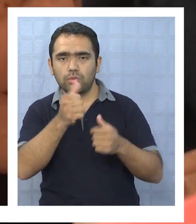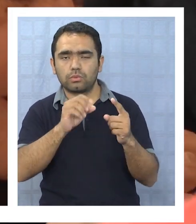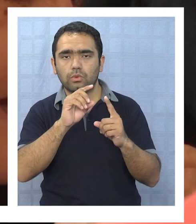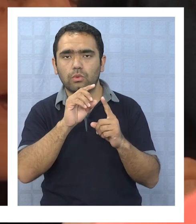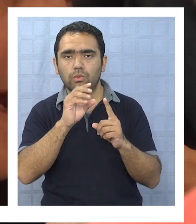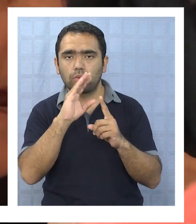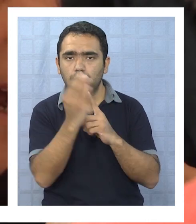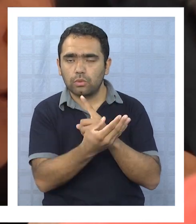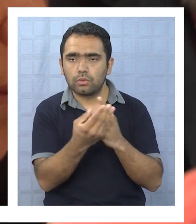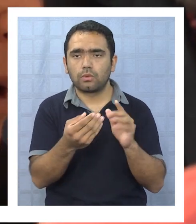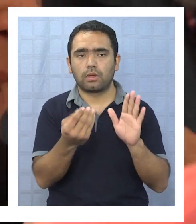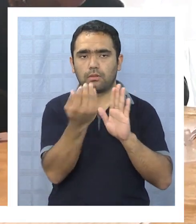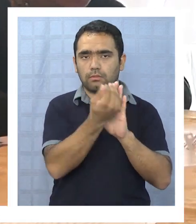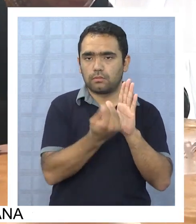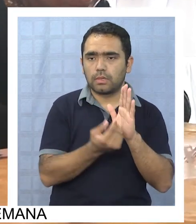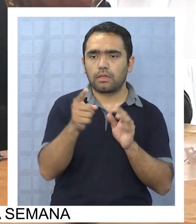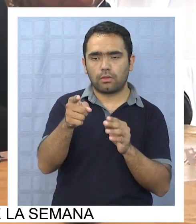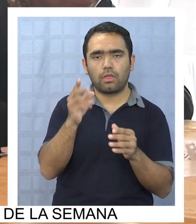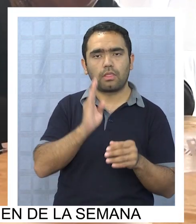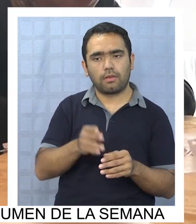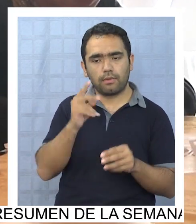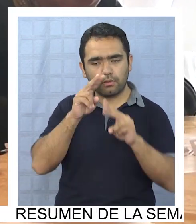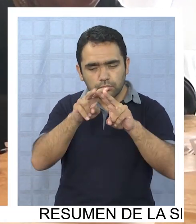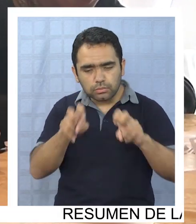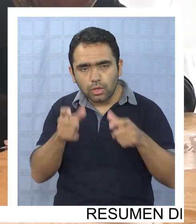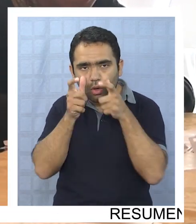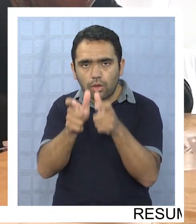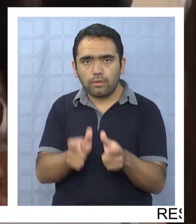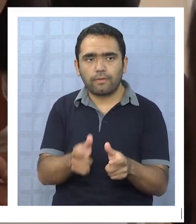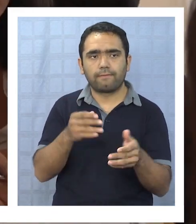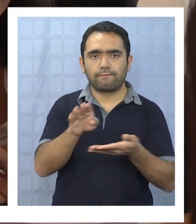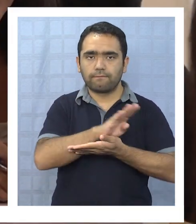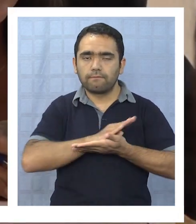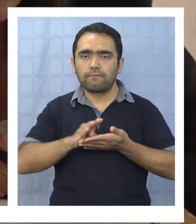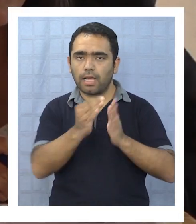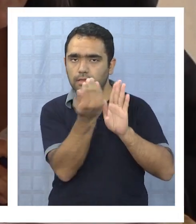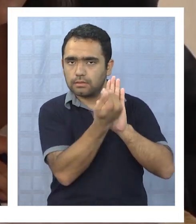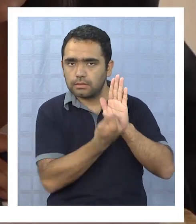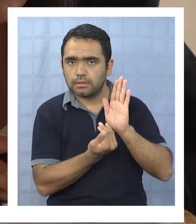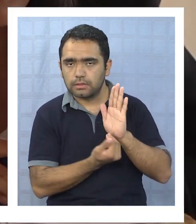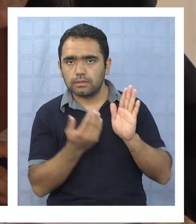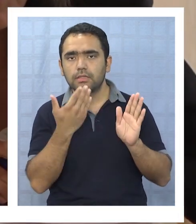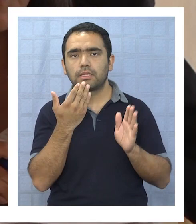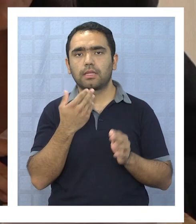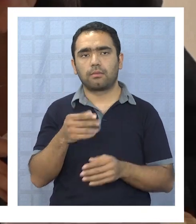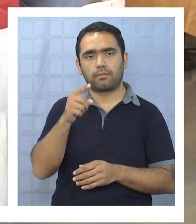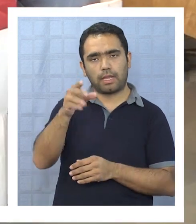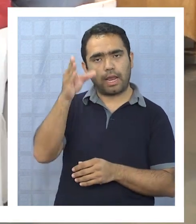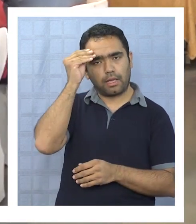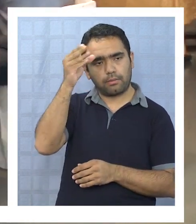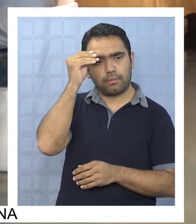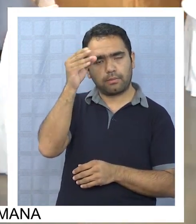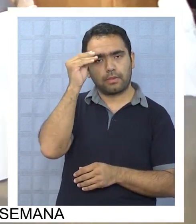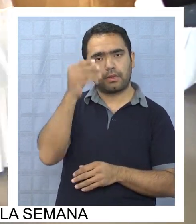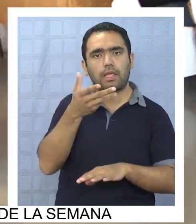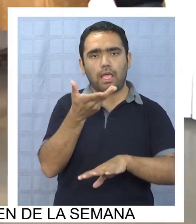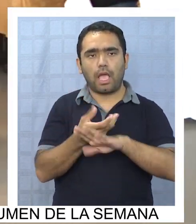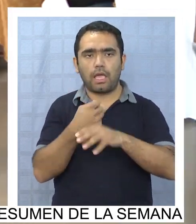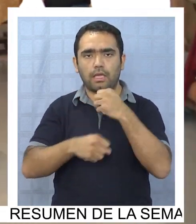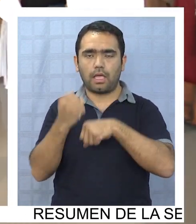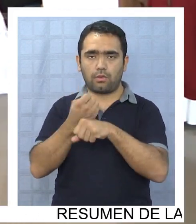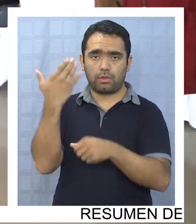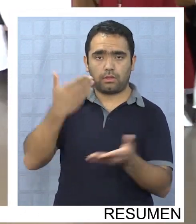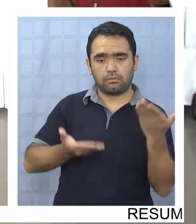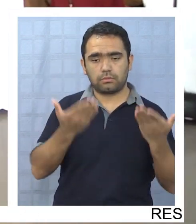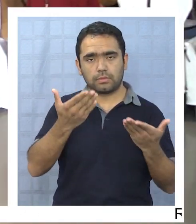especialmente del FNDR, sus bases y asignaciones, dada la experiencia de evaluaciones deficientes habidas en años